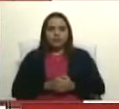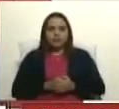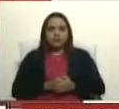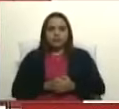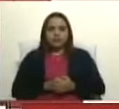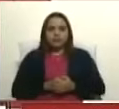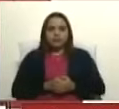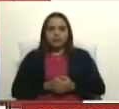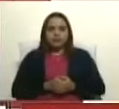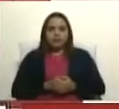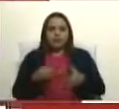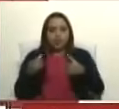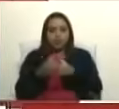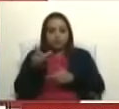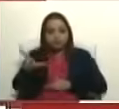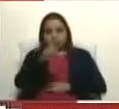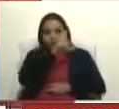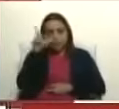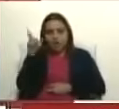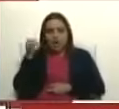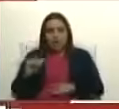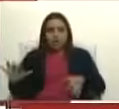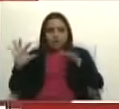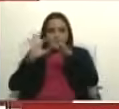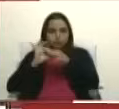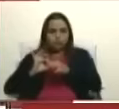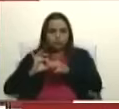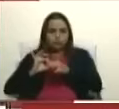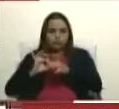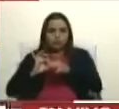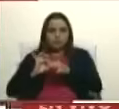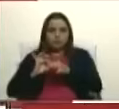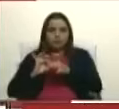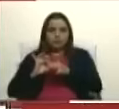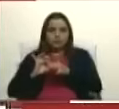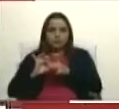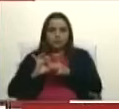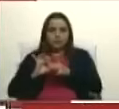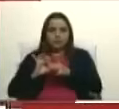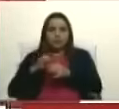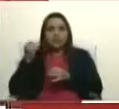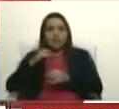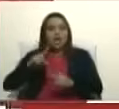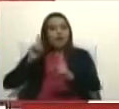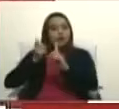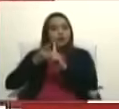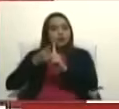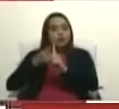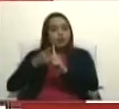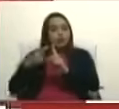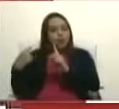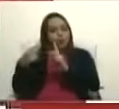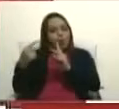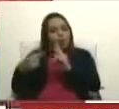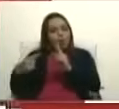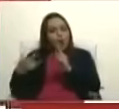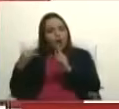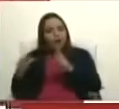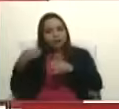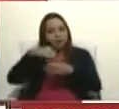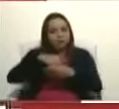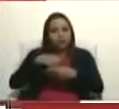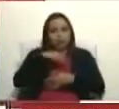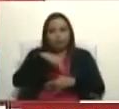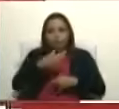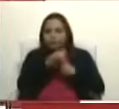que el Partido Socialista Unido de Venezuela es uno de los factores que estaban allí sumados. Y hablábamos que